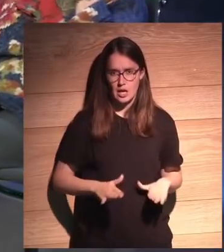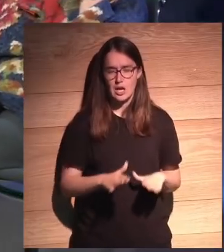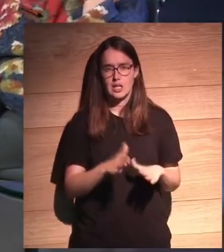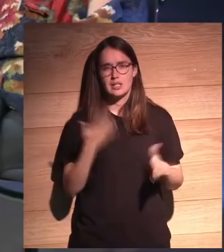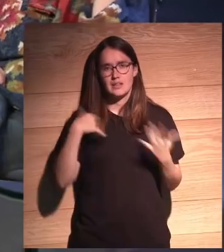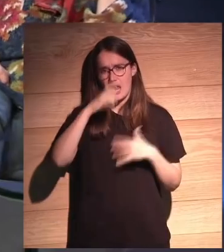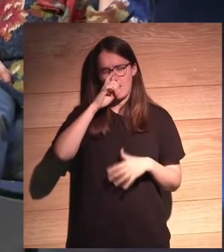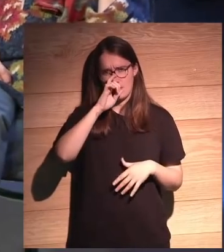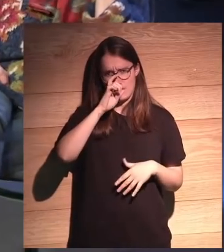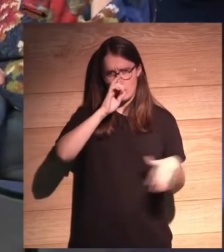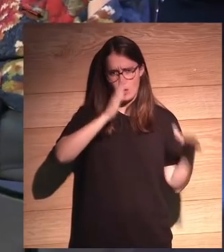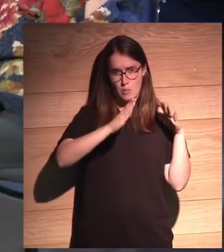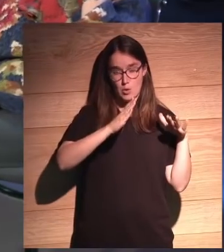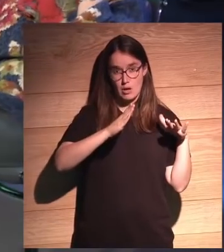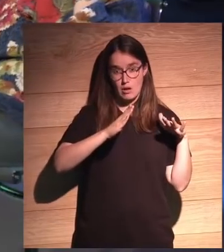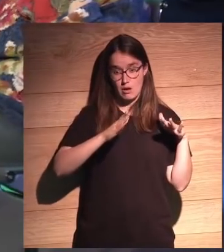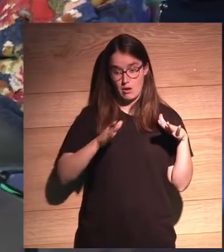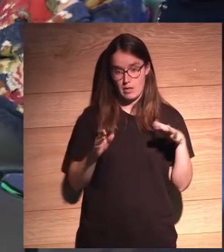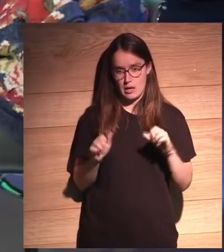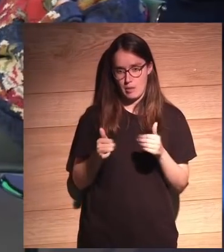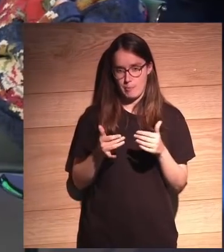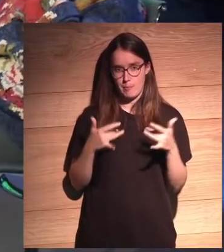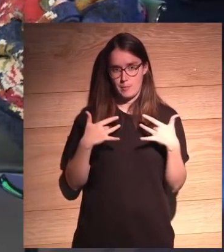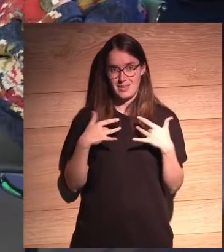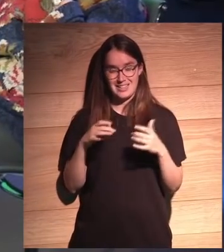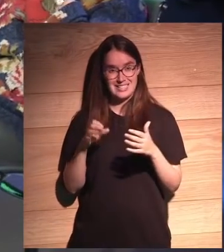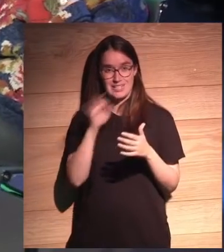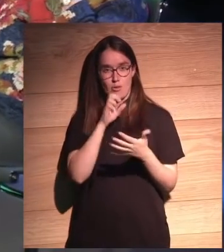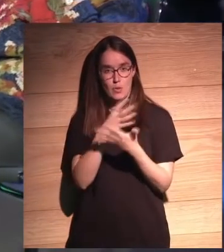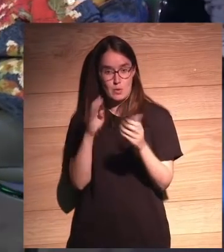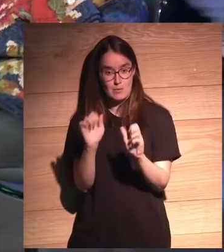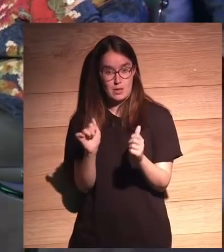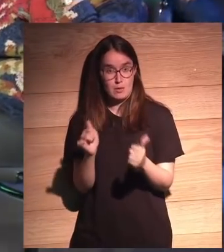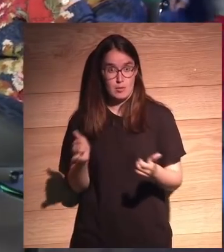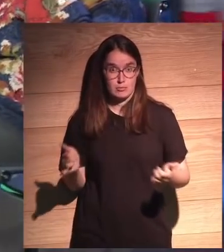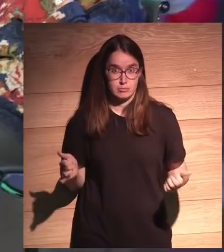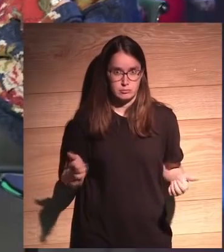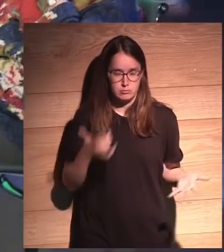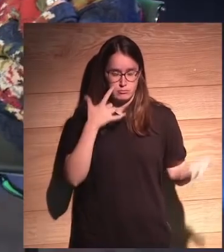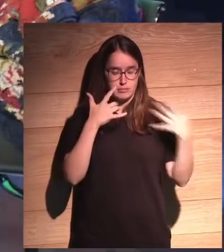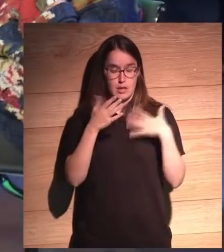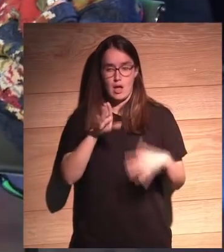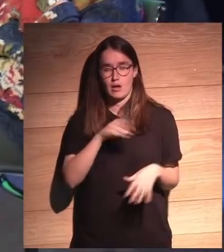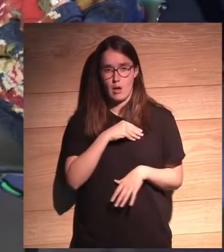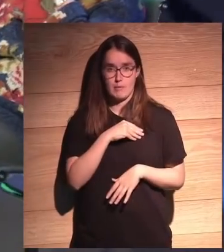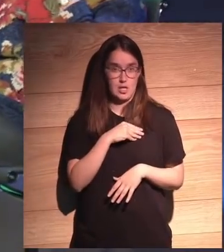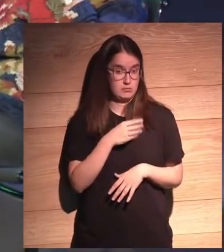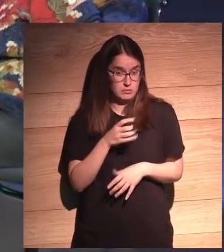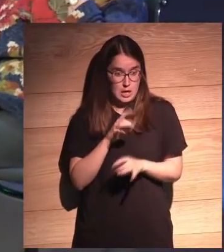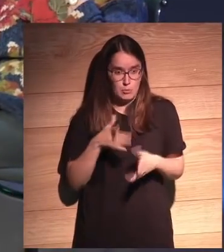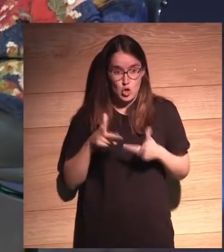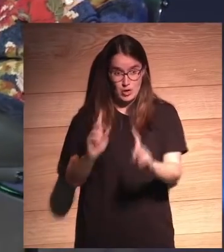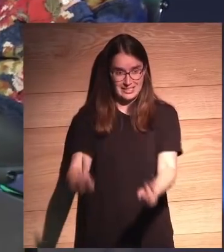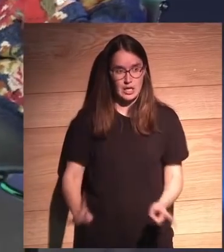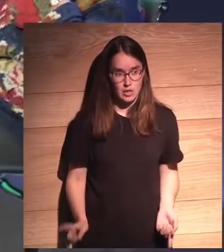antiguo régimen, ¿no? Y las de las primeras décadas del 19, que realmente dices, pobrecitas, y es que no las dejaron, ¿no?